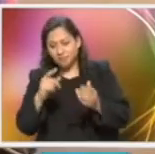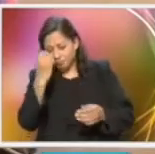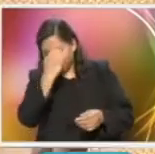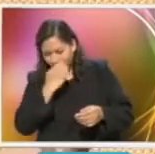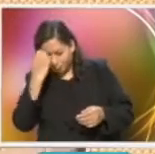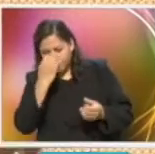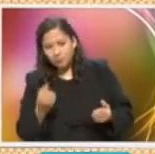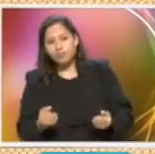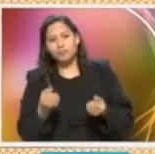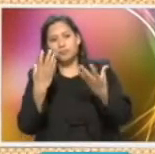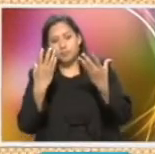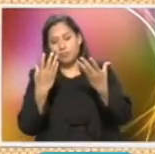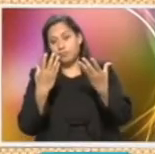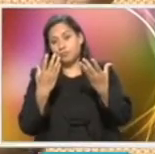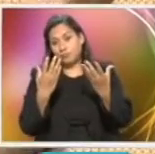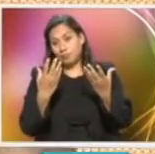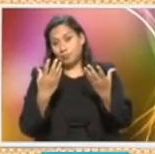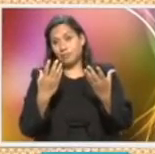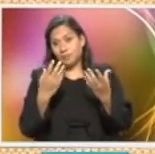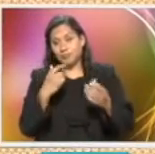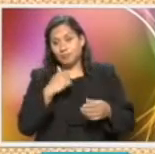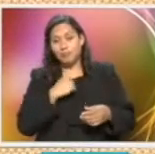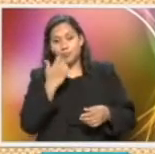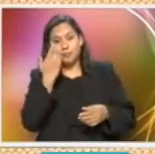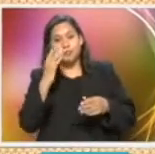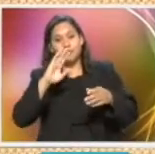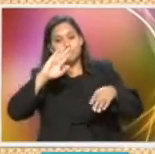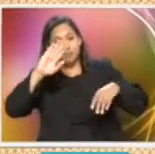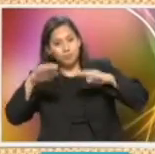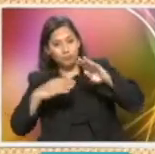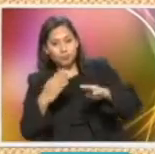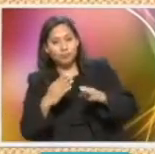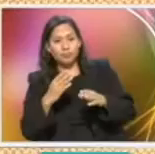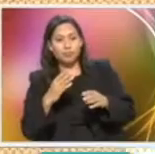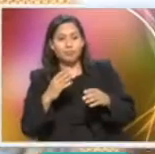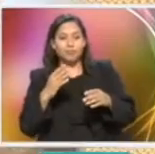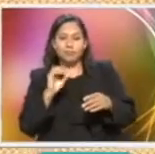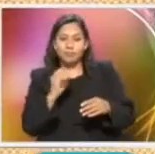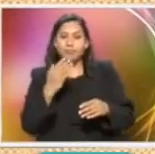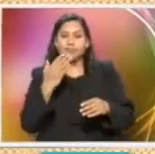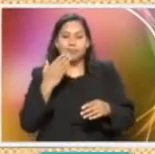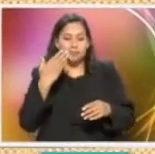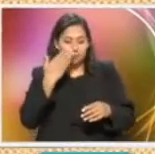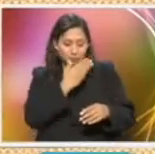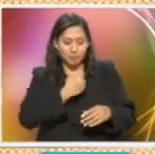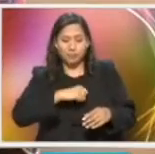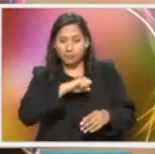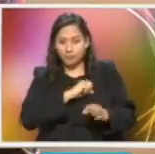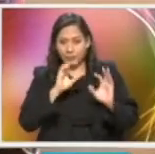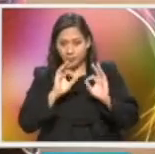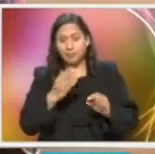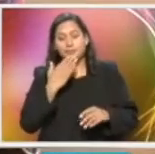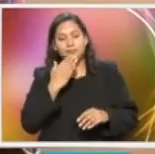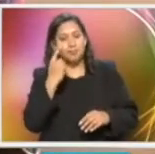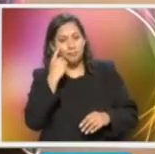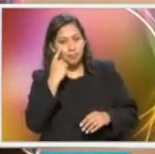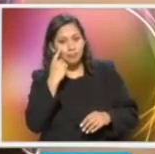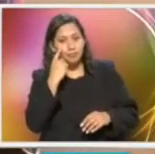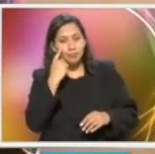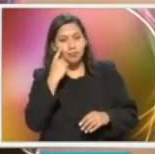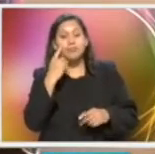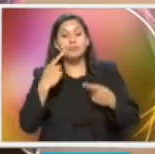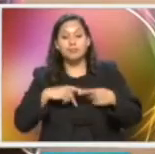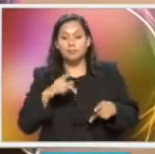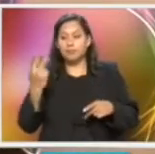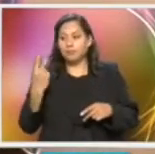la cantidad, claro. Si queremos tener un planeta y una dieta y una salud que nos mejor. Dure más. Y ojo, exacto. Viniendo de carnívoros,